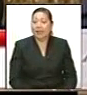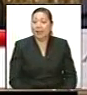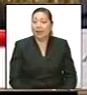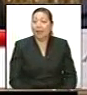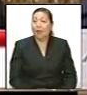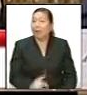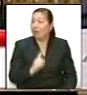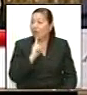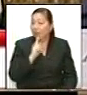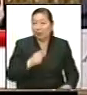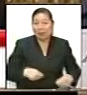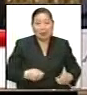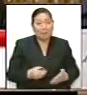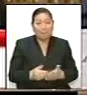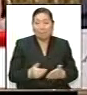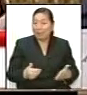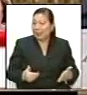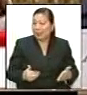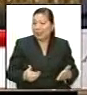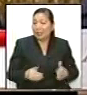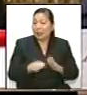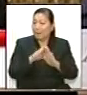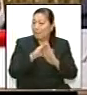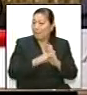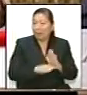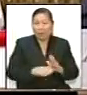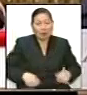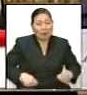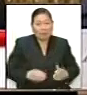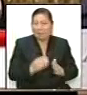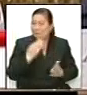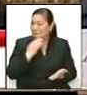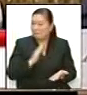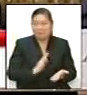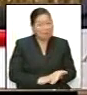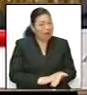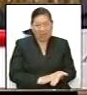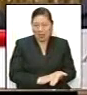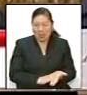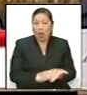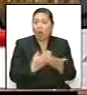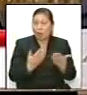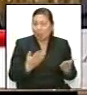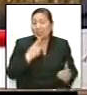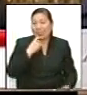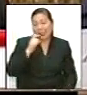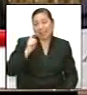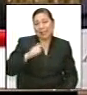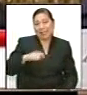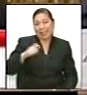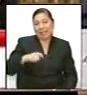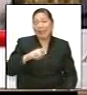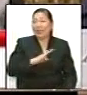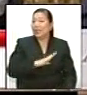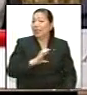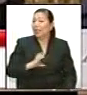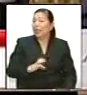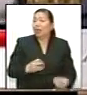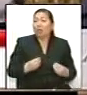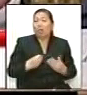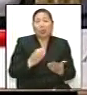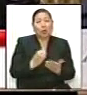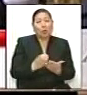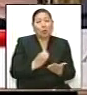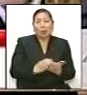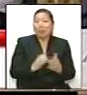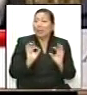no estamos gastando más que antes, estamos gastando menos. No estamos gastando mal, estamos gastando en cosas que necesitamos y que el Estado no tiene por qué contratar